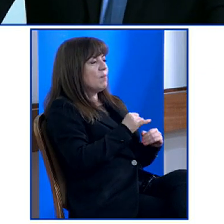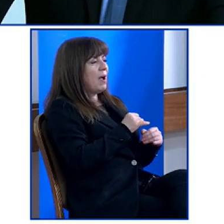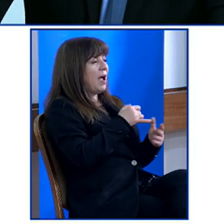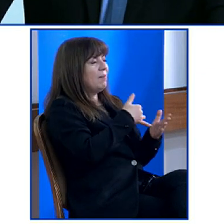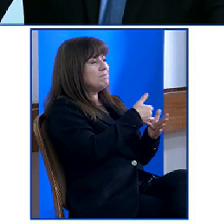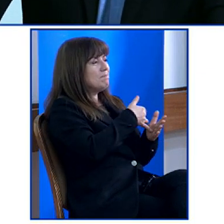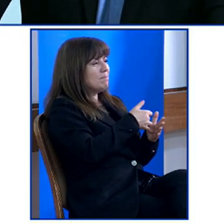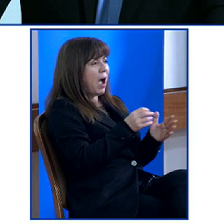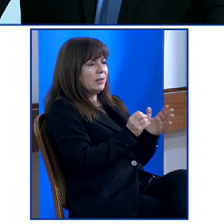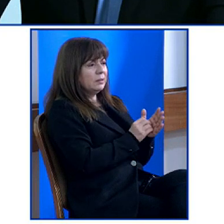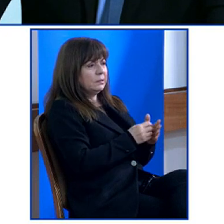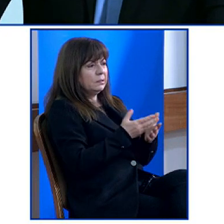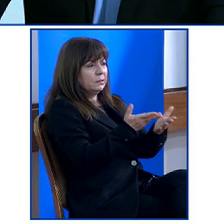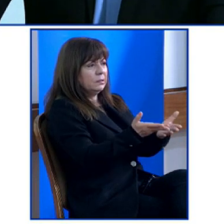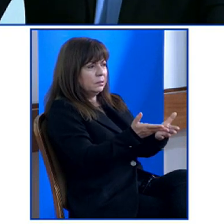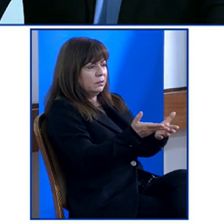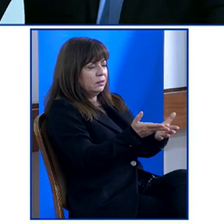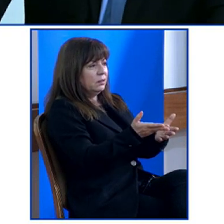y uno podría